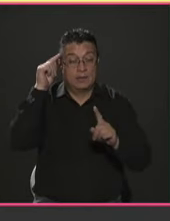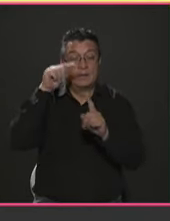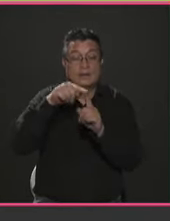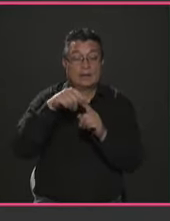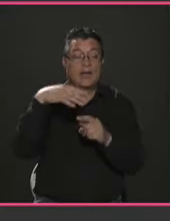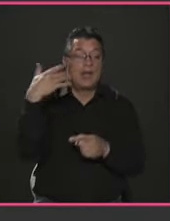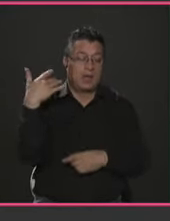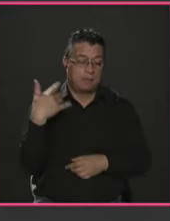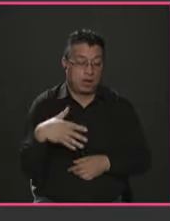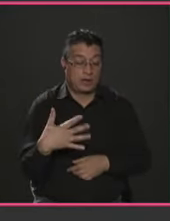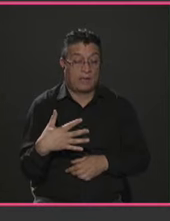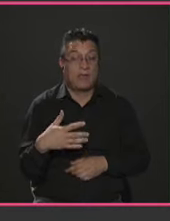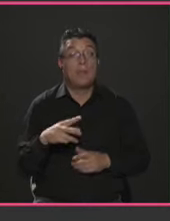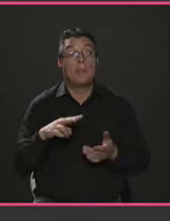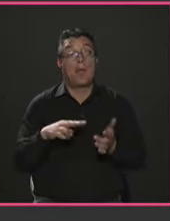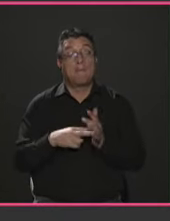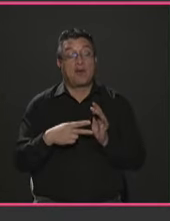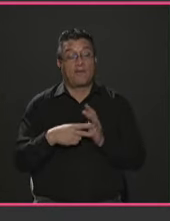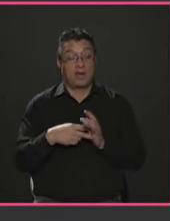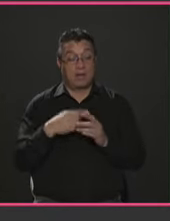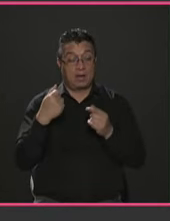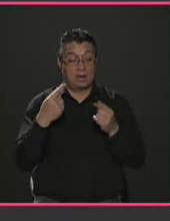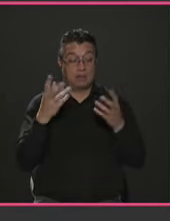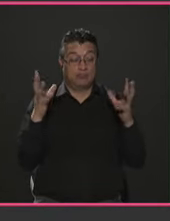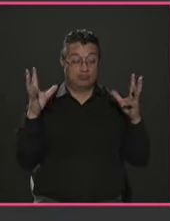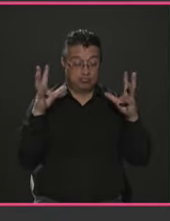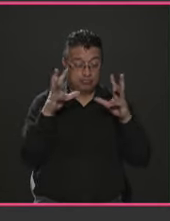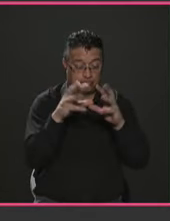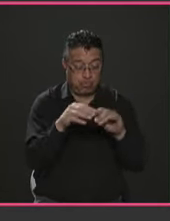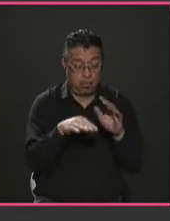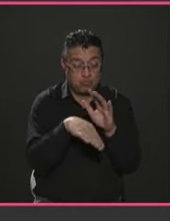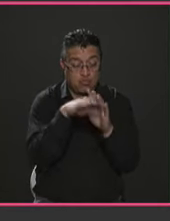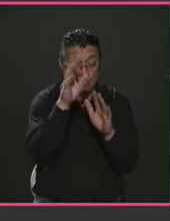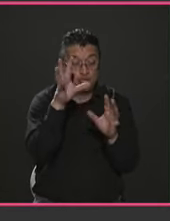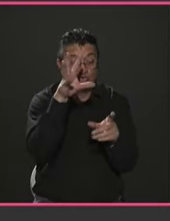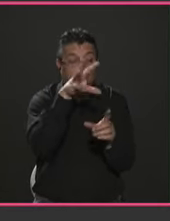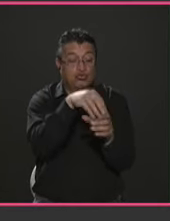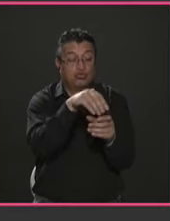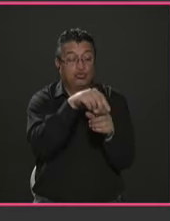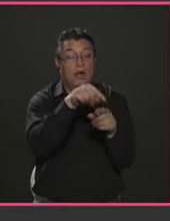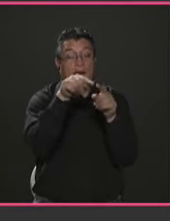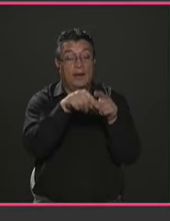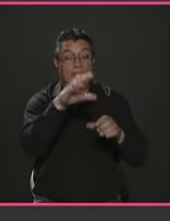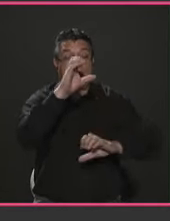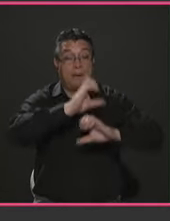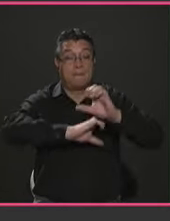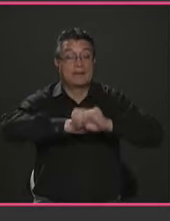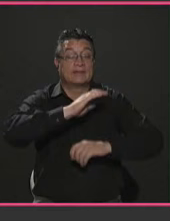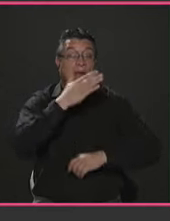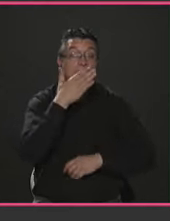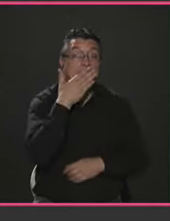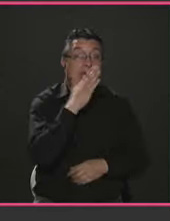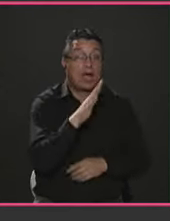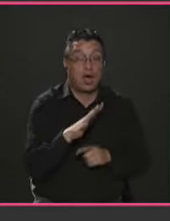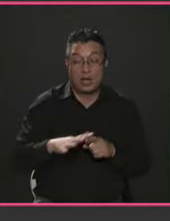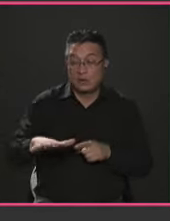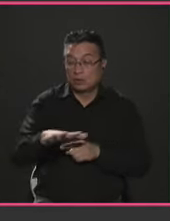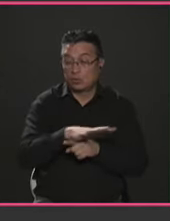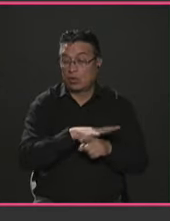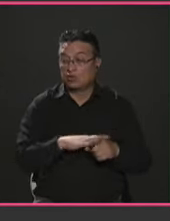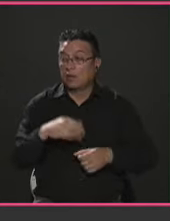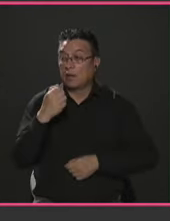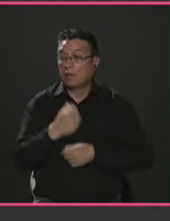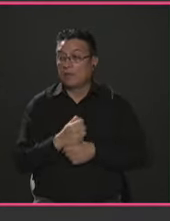centrales y para el problema de la concentración todos sabemos que las empresas que tienen mejores condiciones para